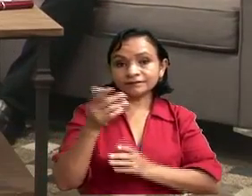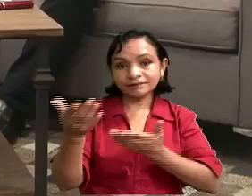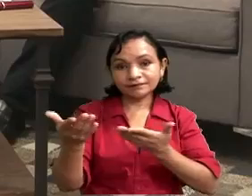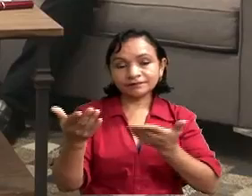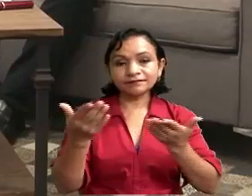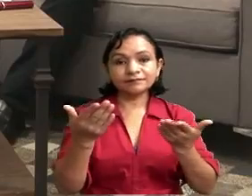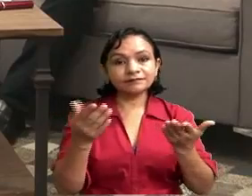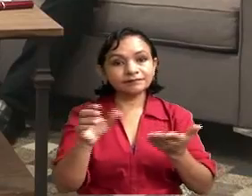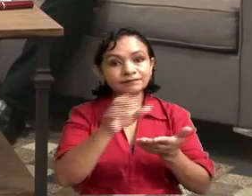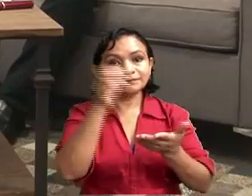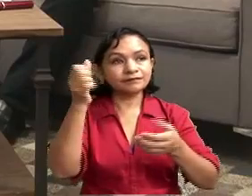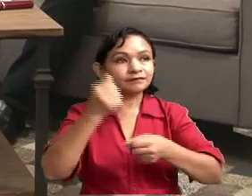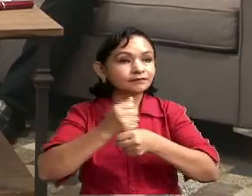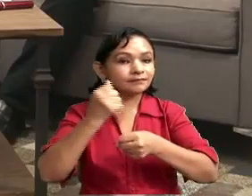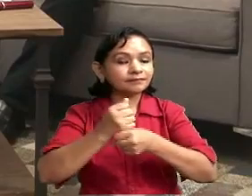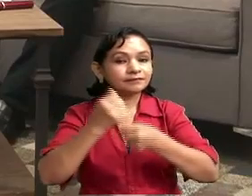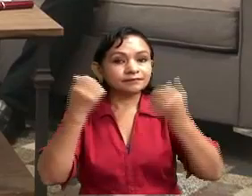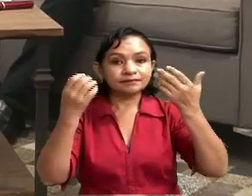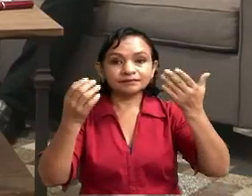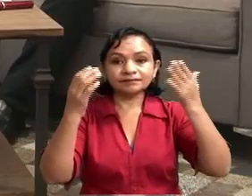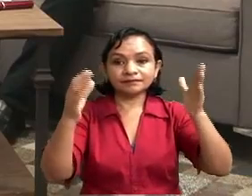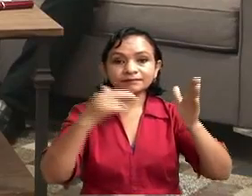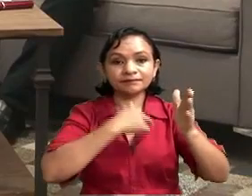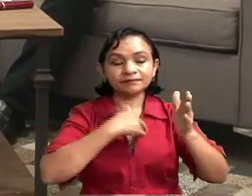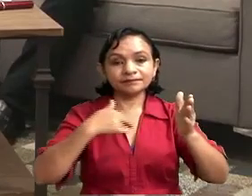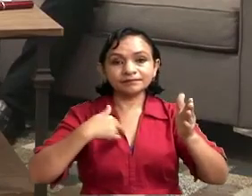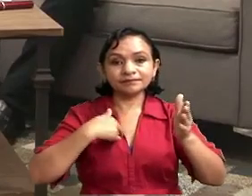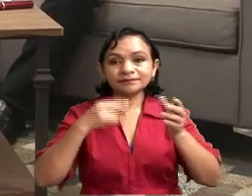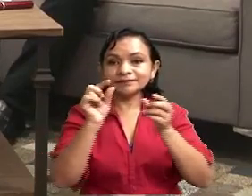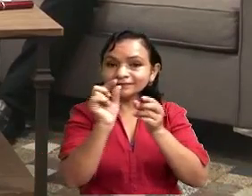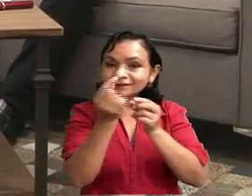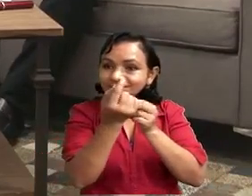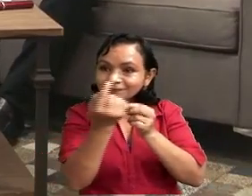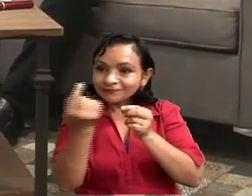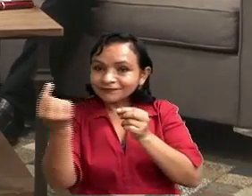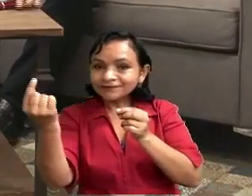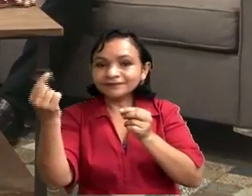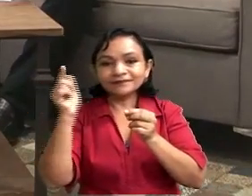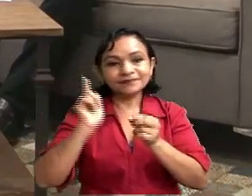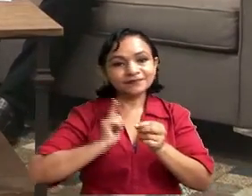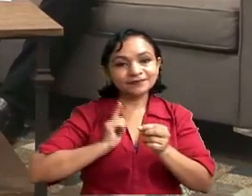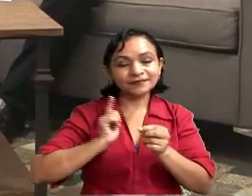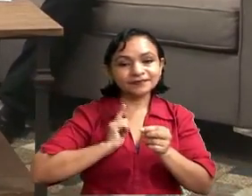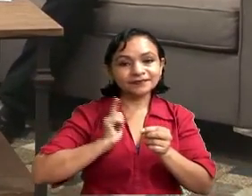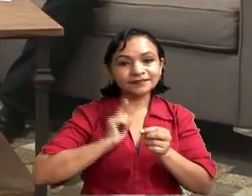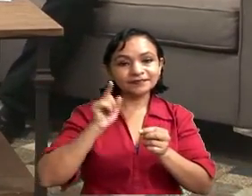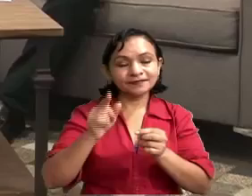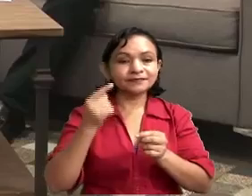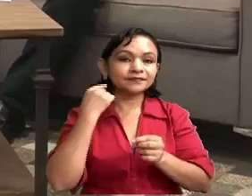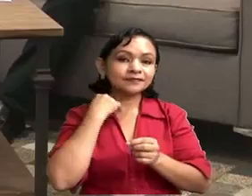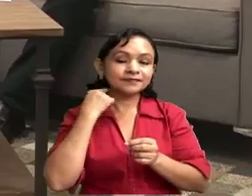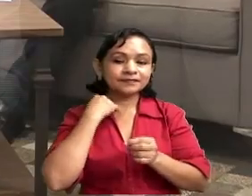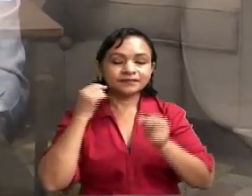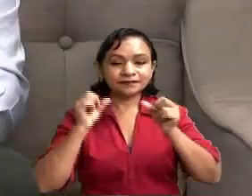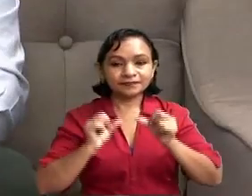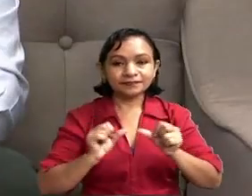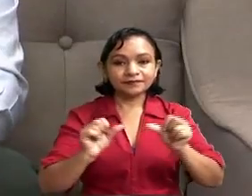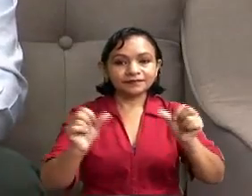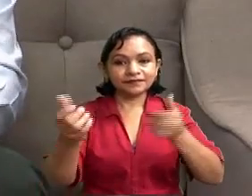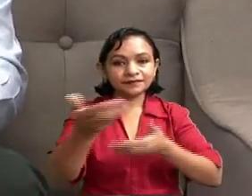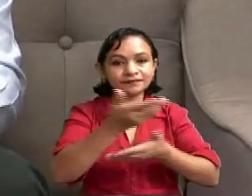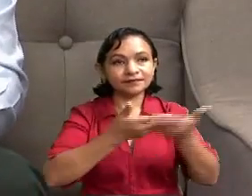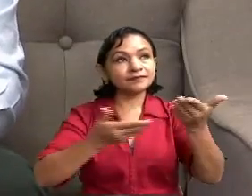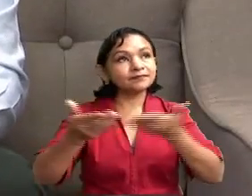Bueno, otras tareas y otras asignaciones nos lo habían alejado un poco, y aquí está este espacio siempre para que continúe compartiendo con